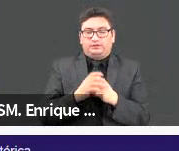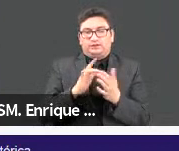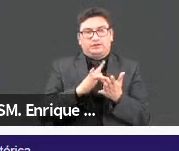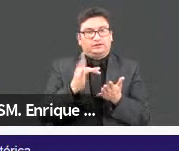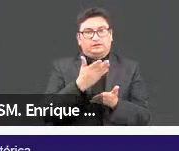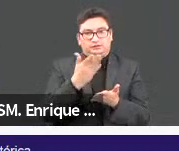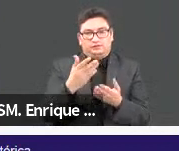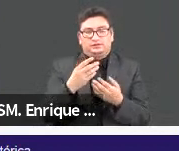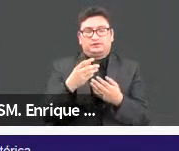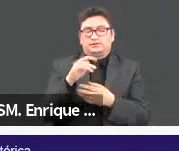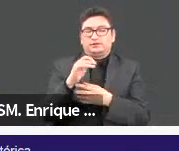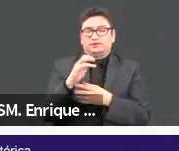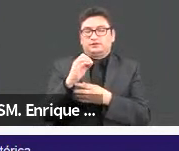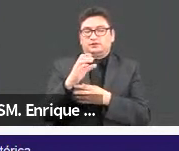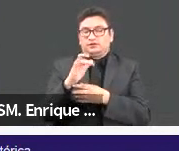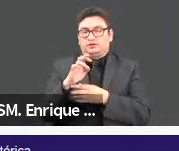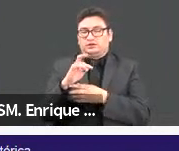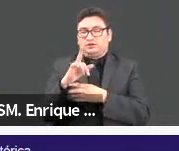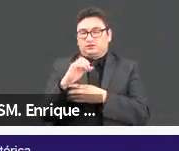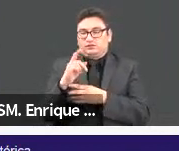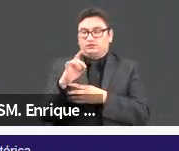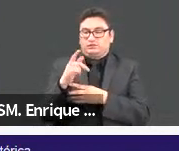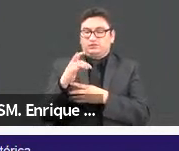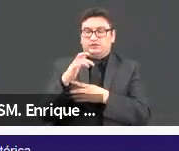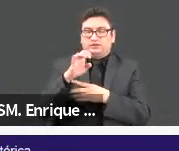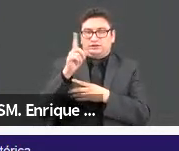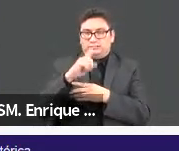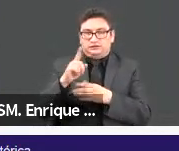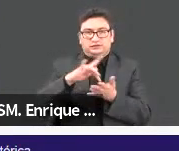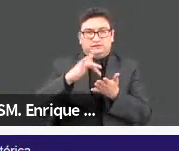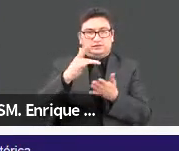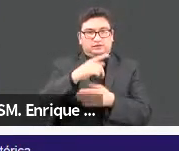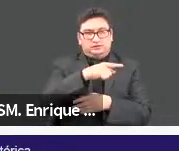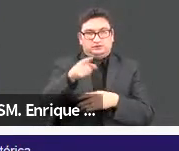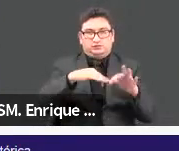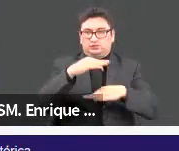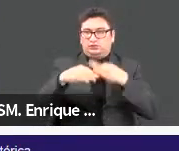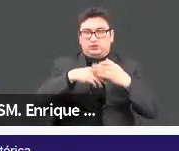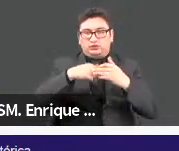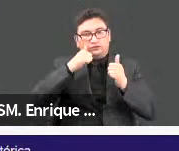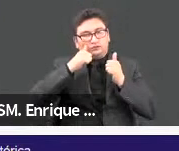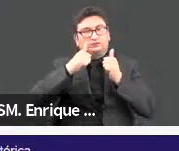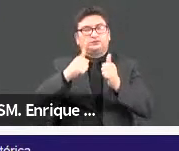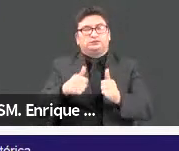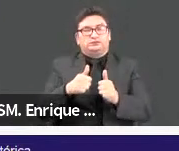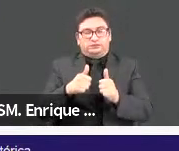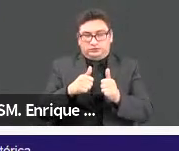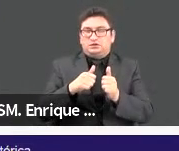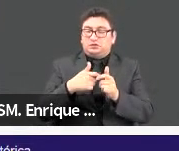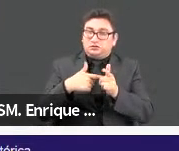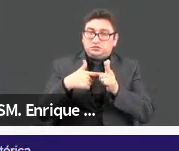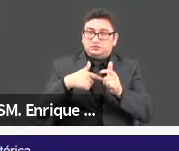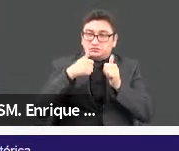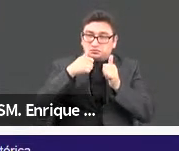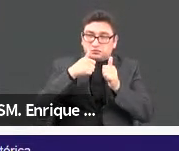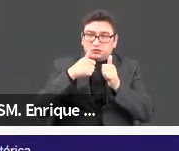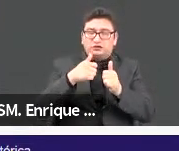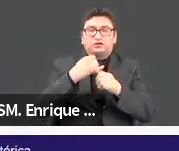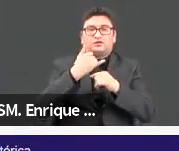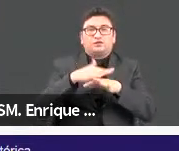al maestro Carlos Domínguez, y muchas gracias a todos ustedes por su interés y por seguir estas actividades de difusión de la